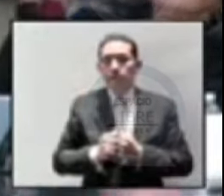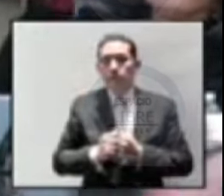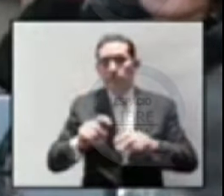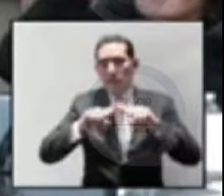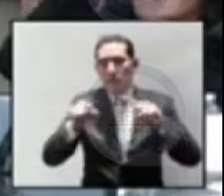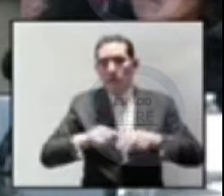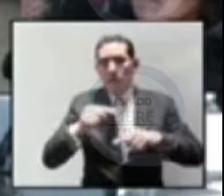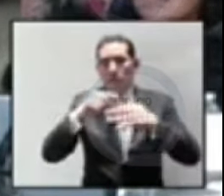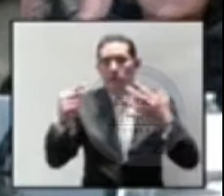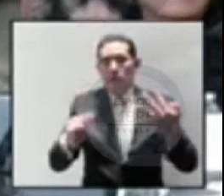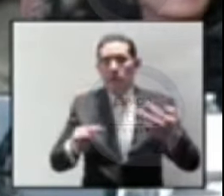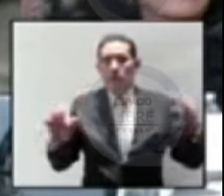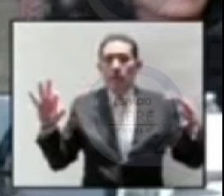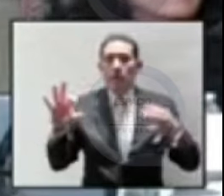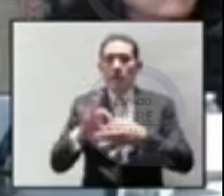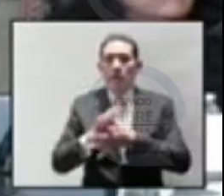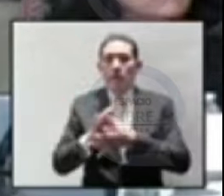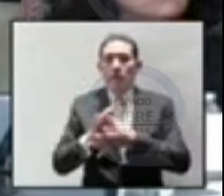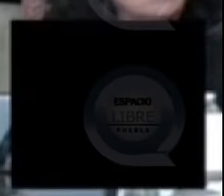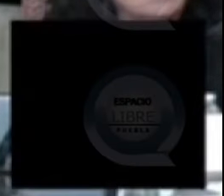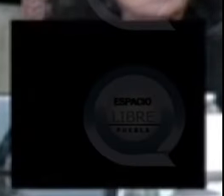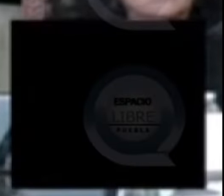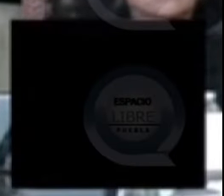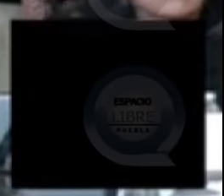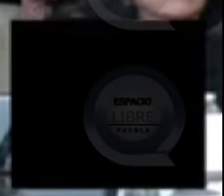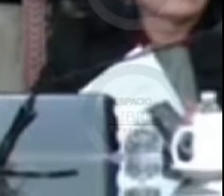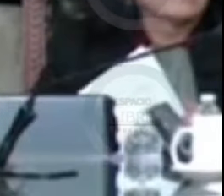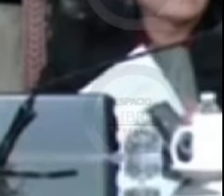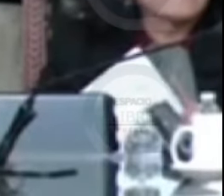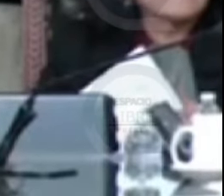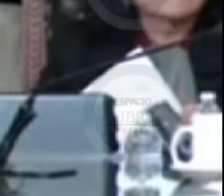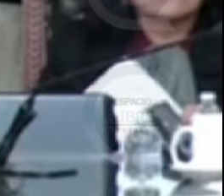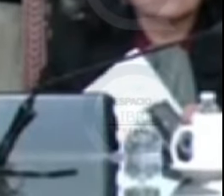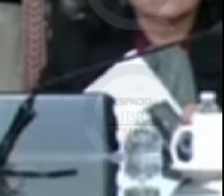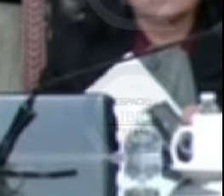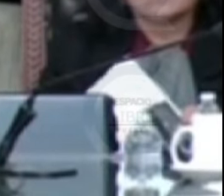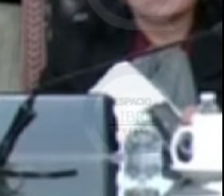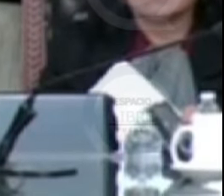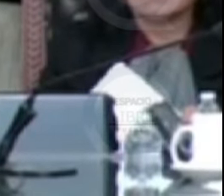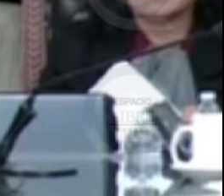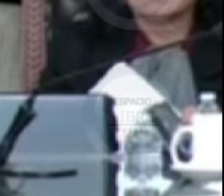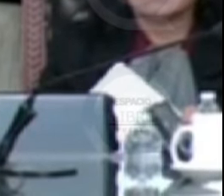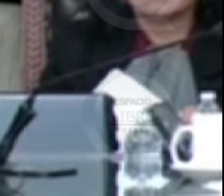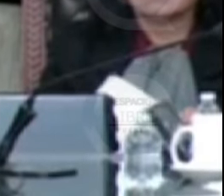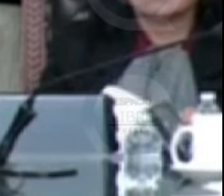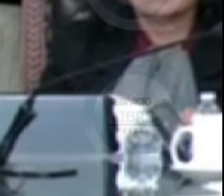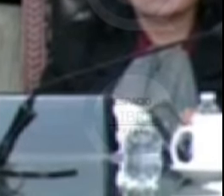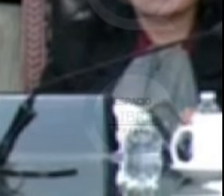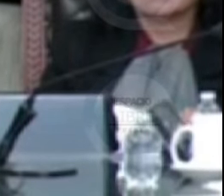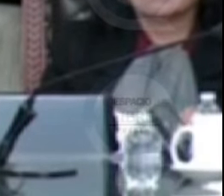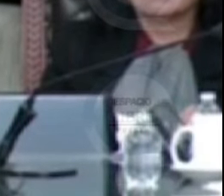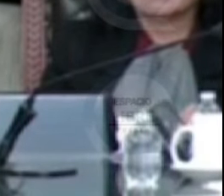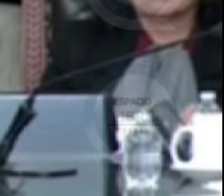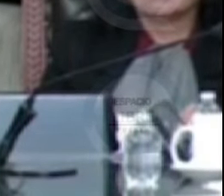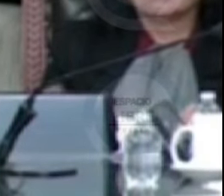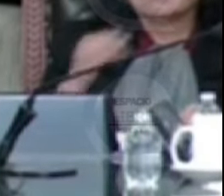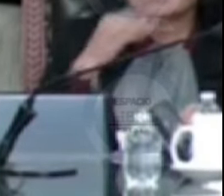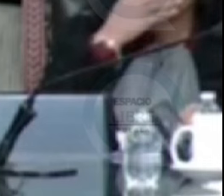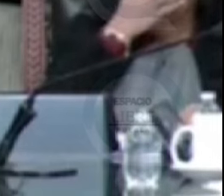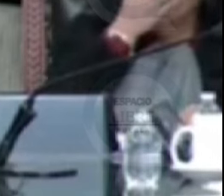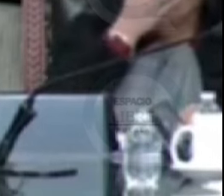demás relativos y aplicables, se procede a recoger la votación nominal en